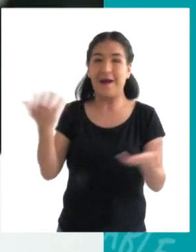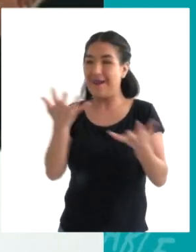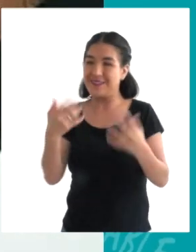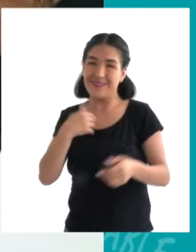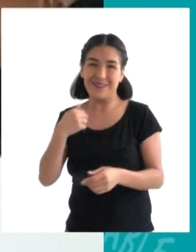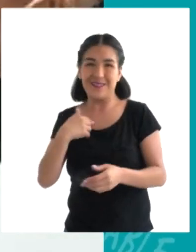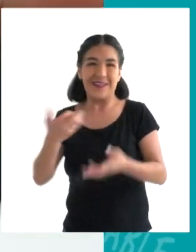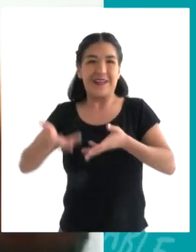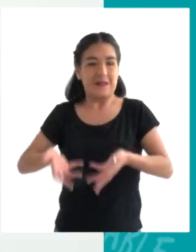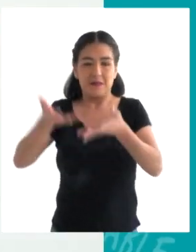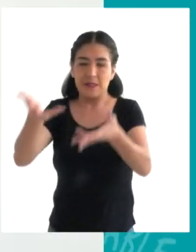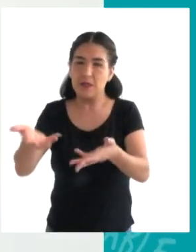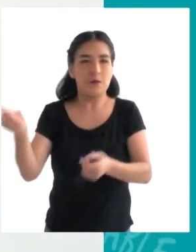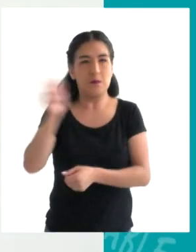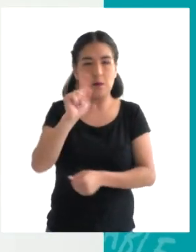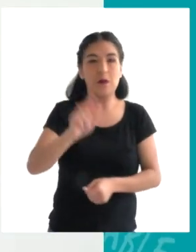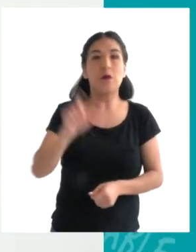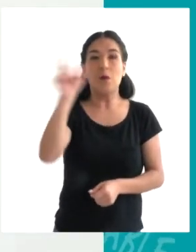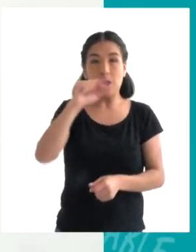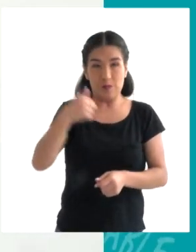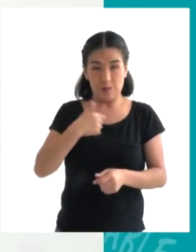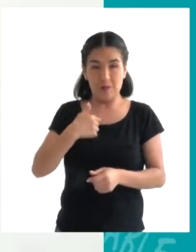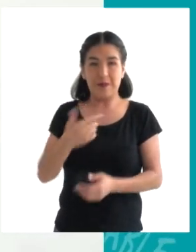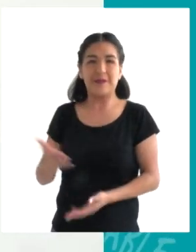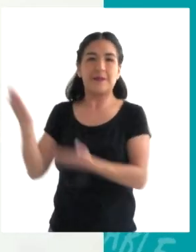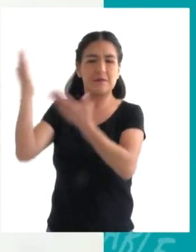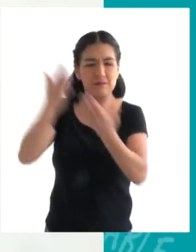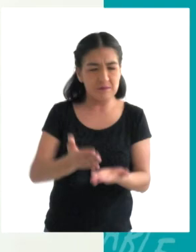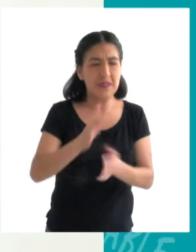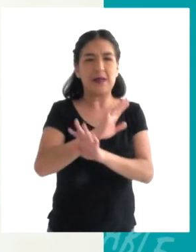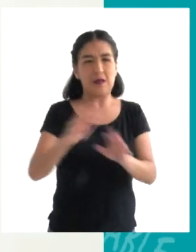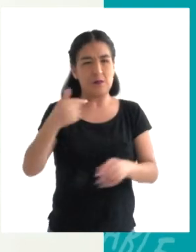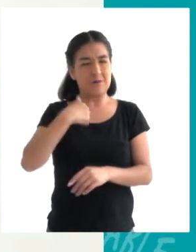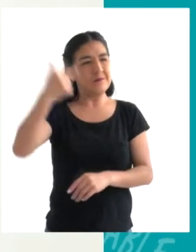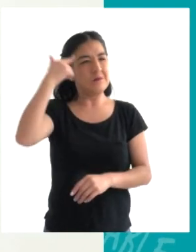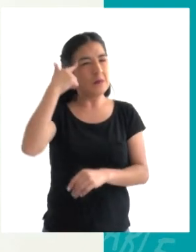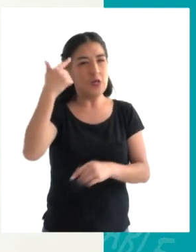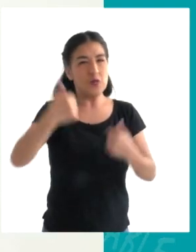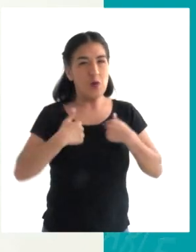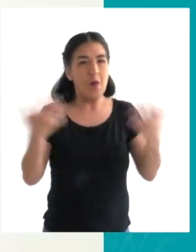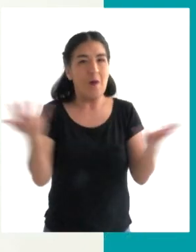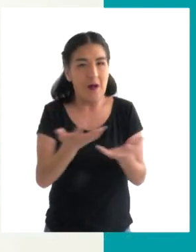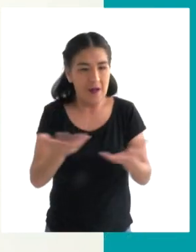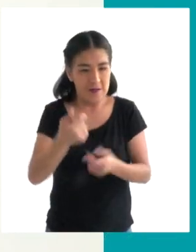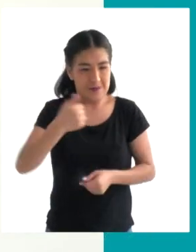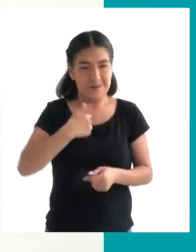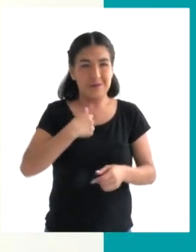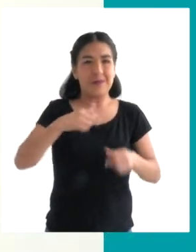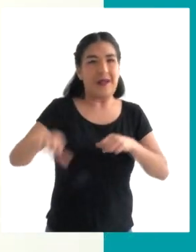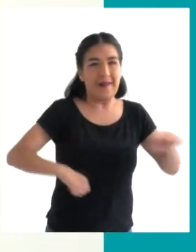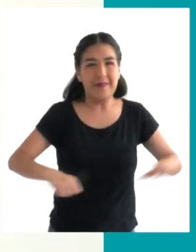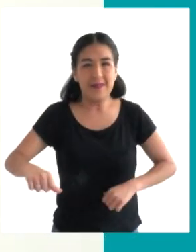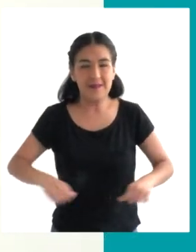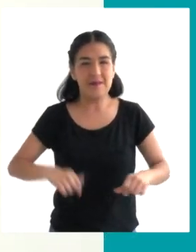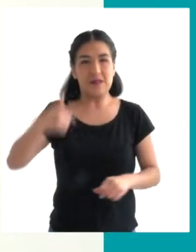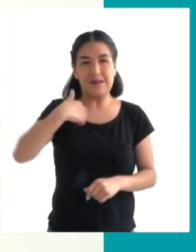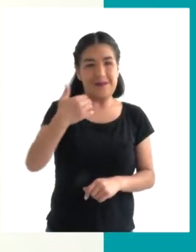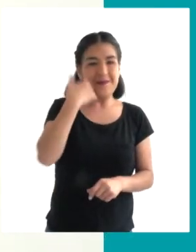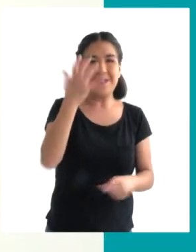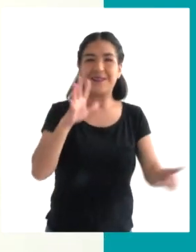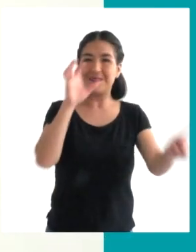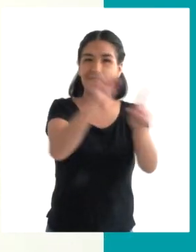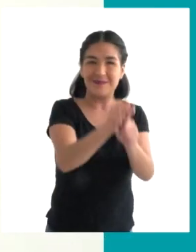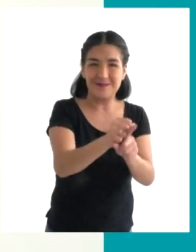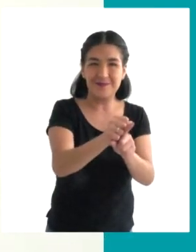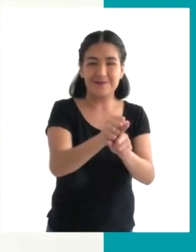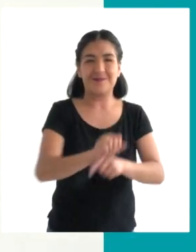cosas porque no pude, no, sino cuando yo digo, yo las estoy haciendo, yo soy el que las estoy ejecutando, quiero esta situación y quiero alcanzar